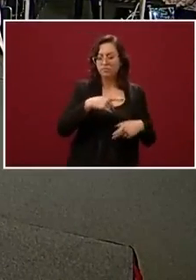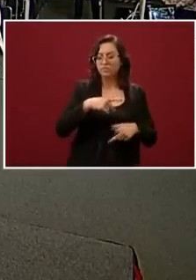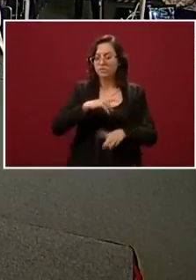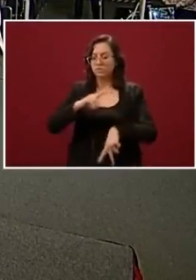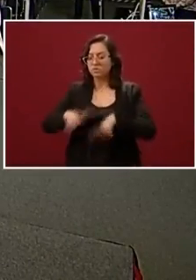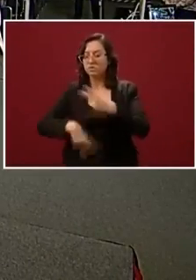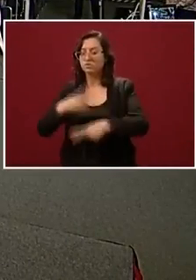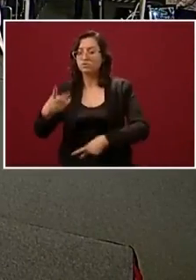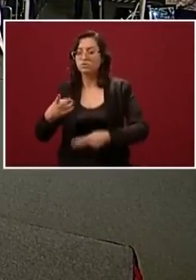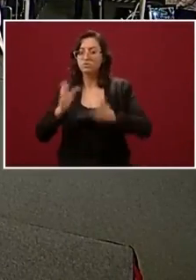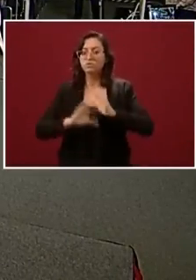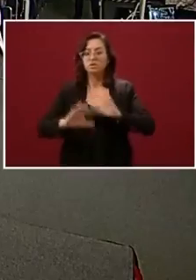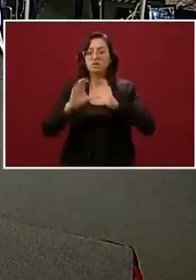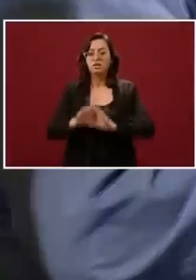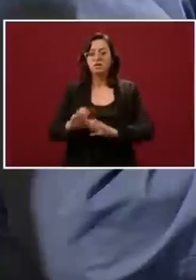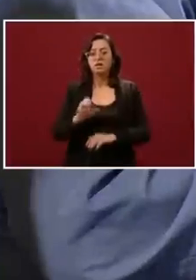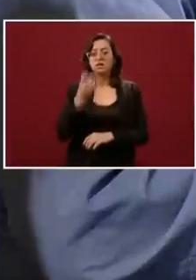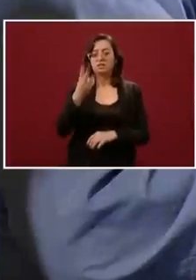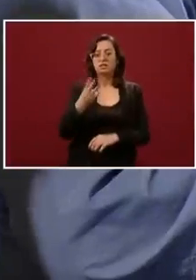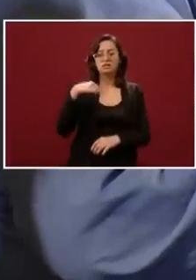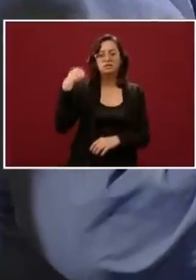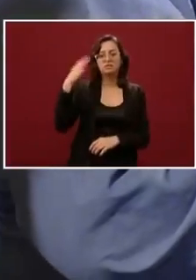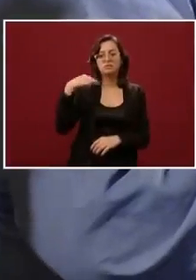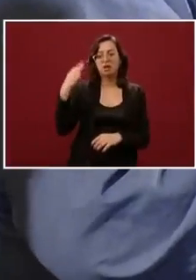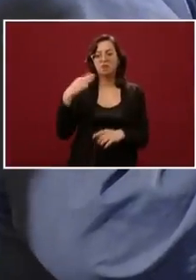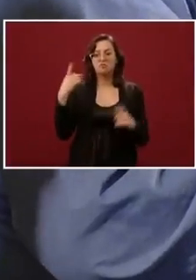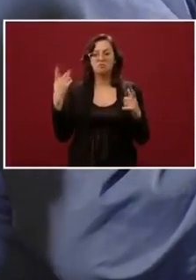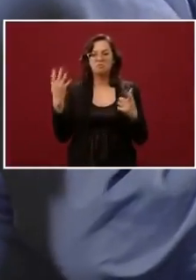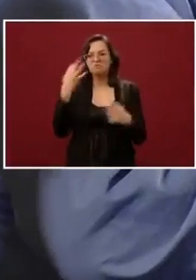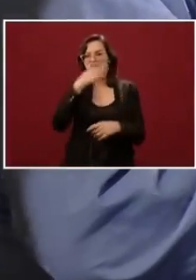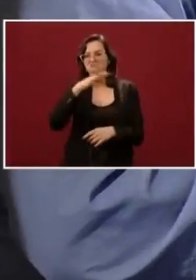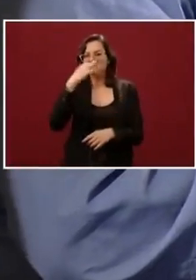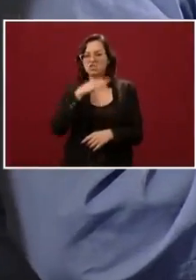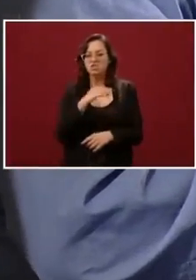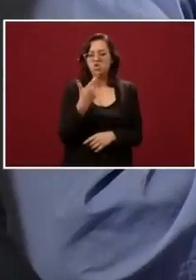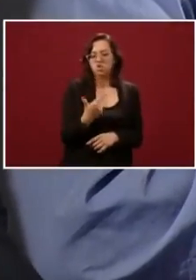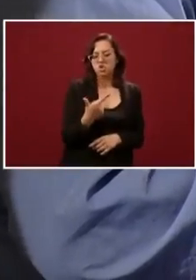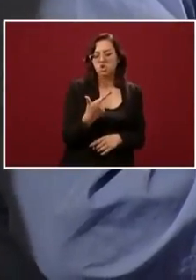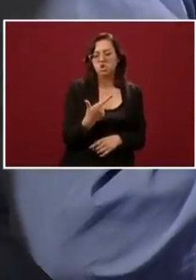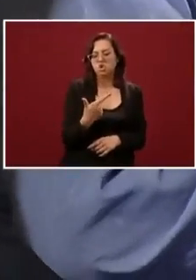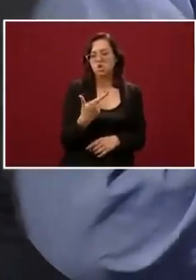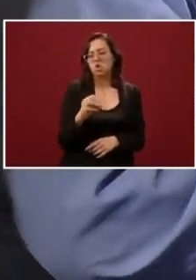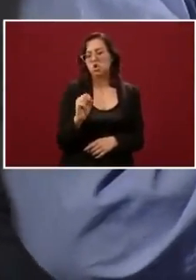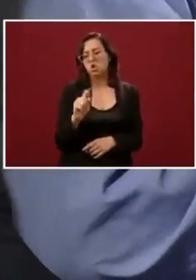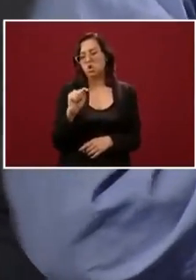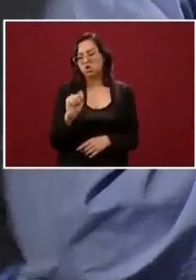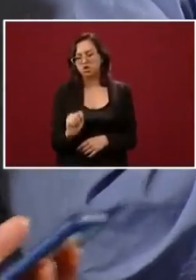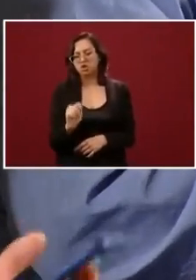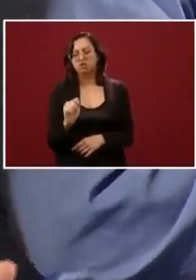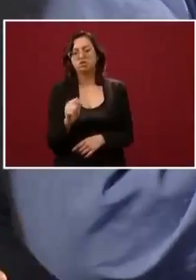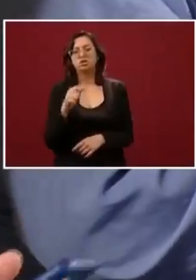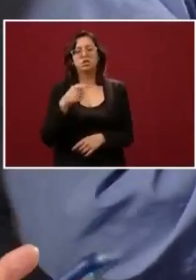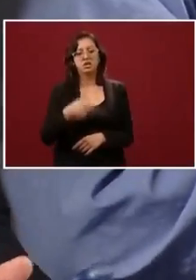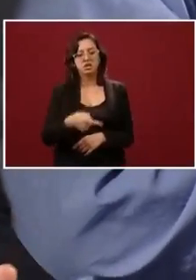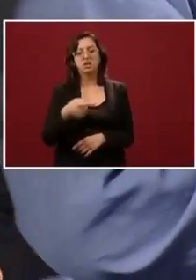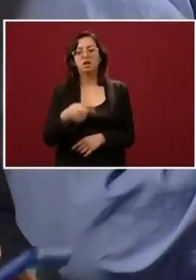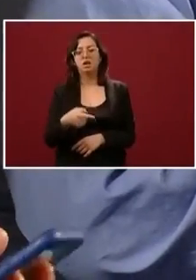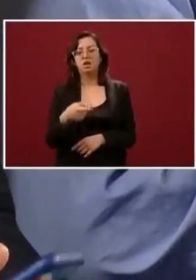festival en el Palacio de los Deportes el 3 de marzo, un festival de un grupo que se llama Ghost, y ahí pues hubo,